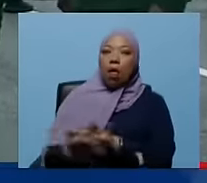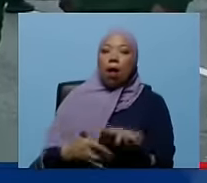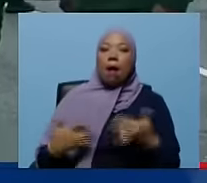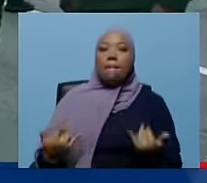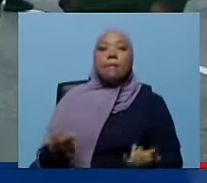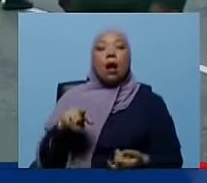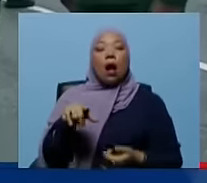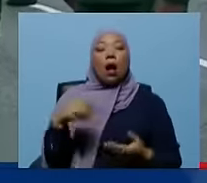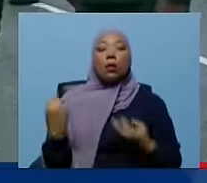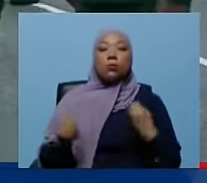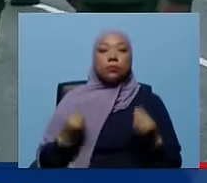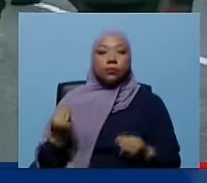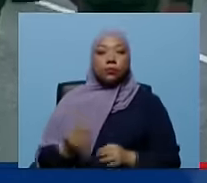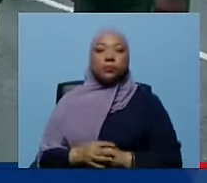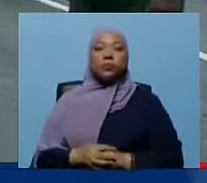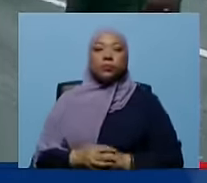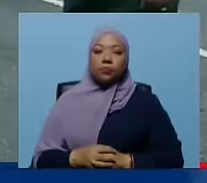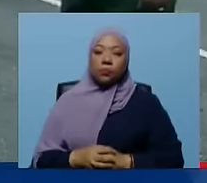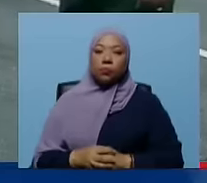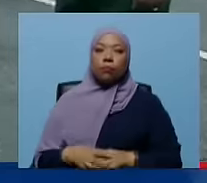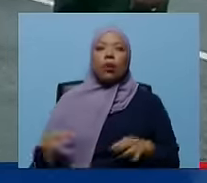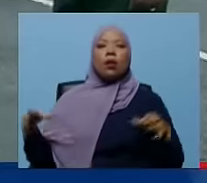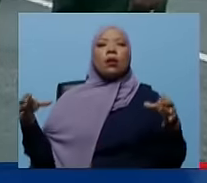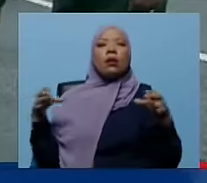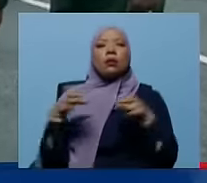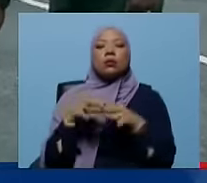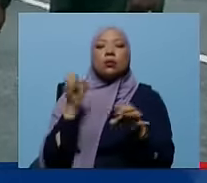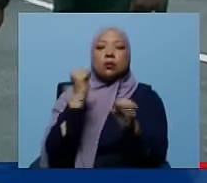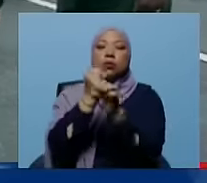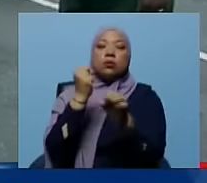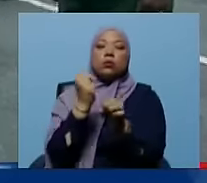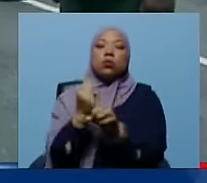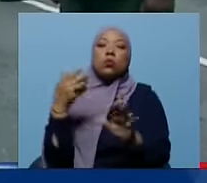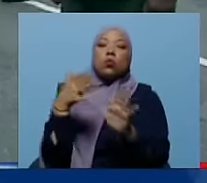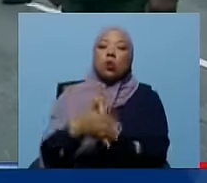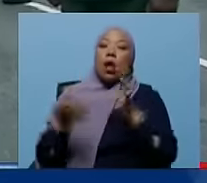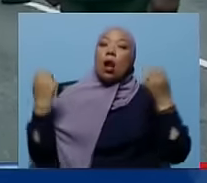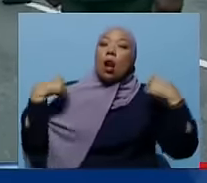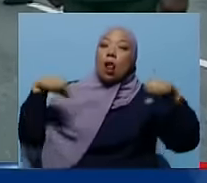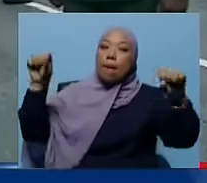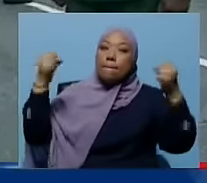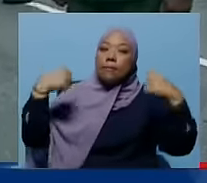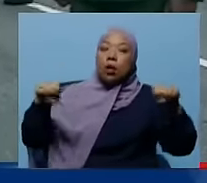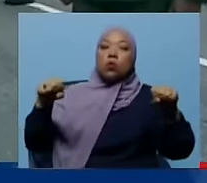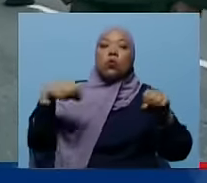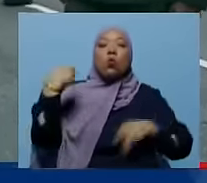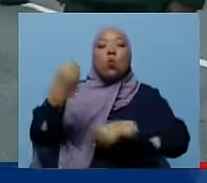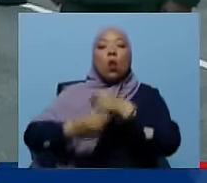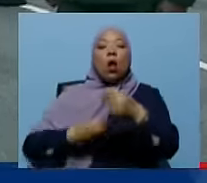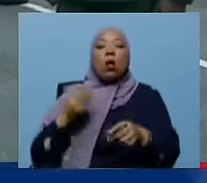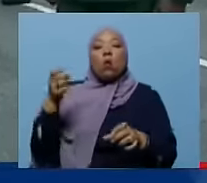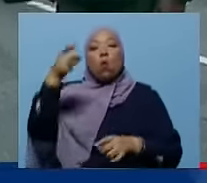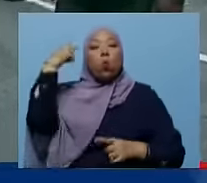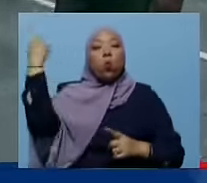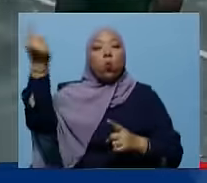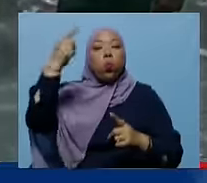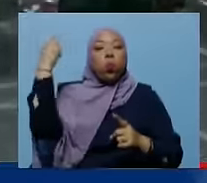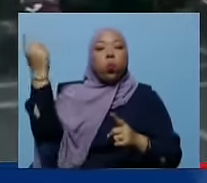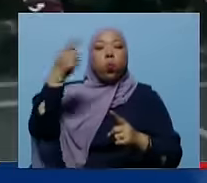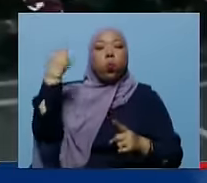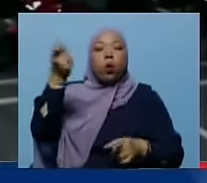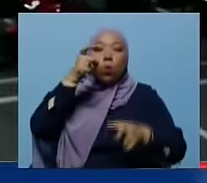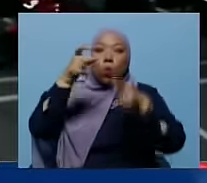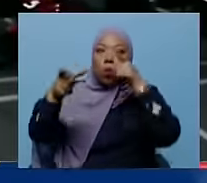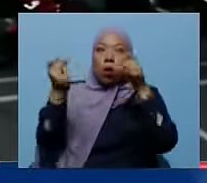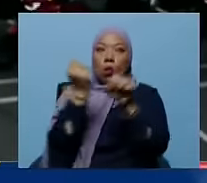que este equipamiento es para ejercer un nivel de patrullaje,